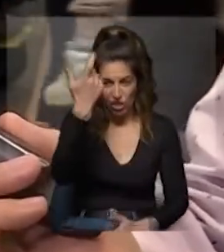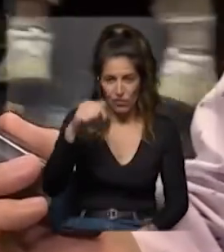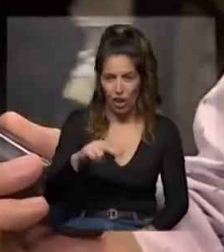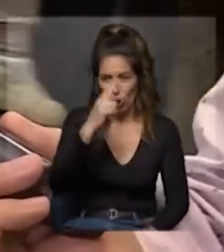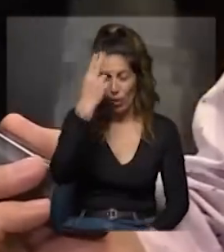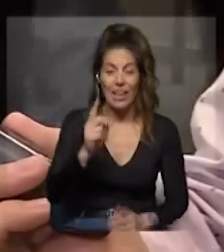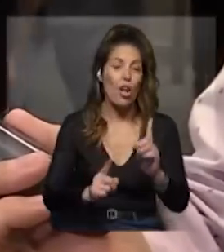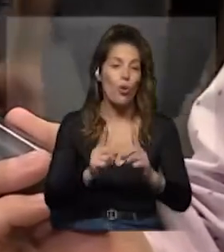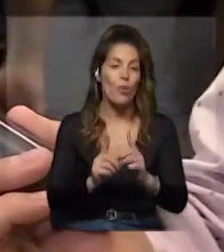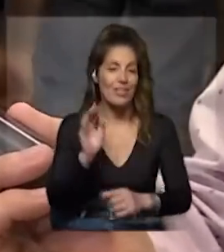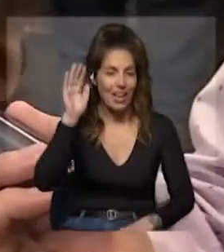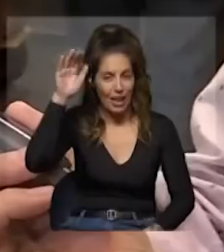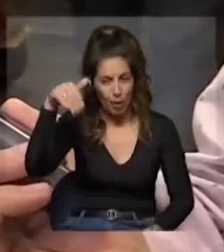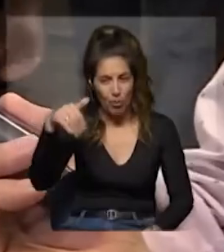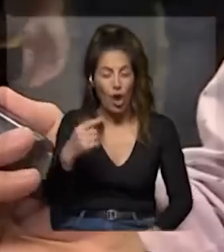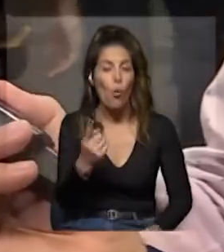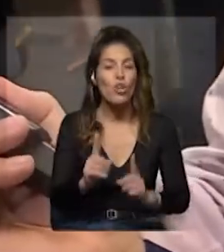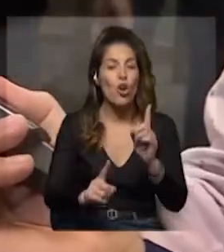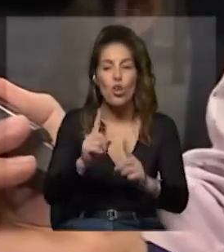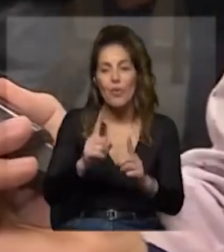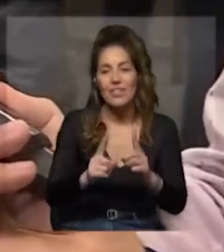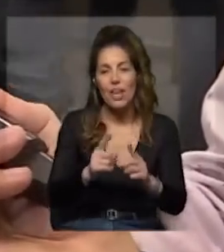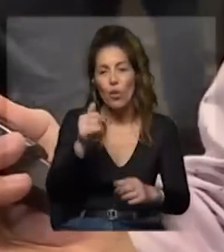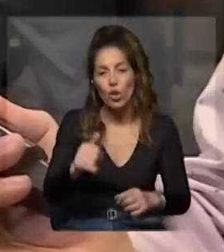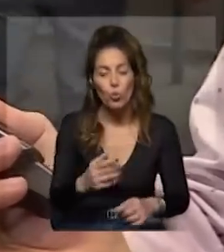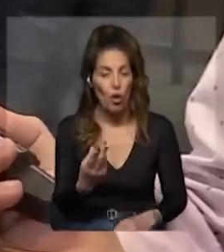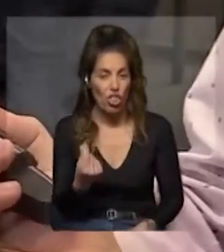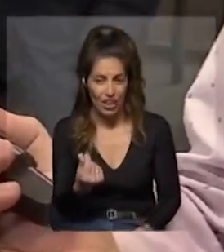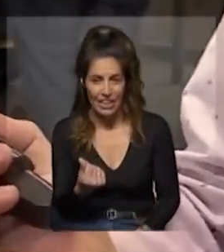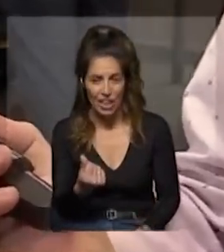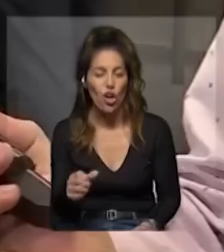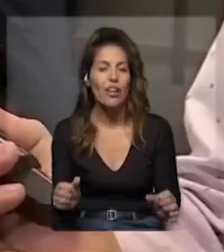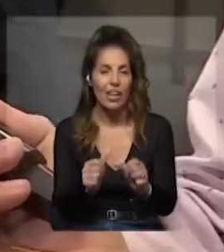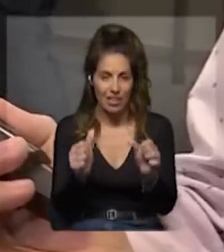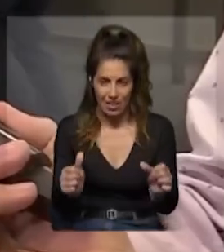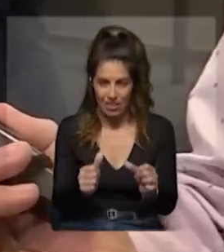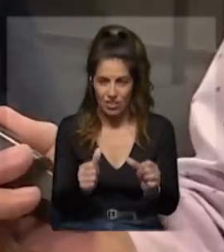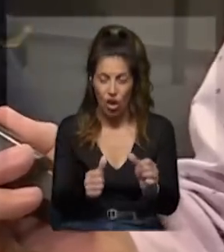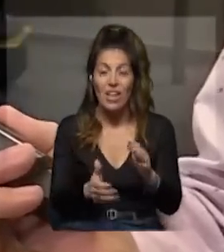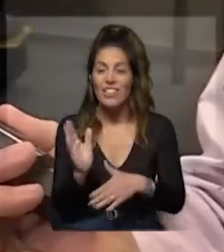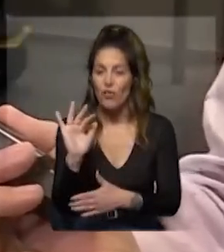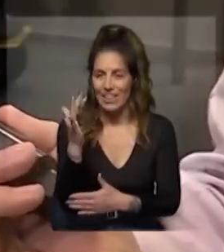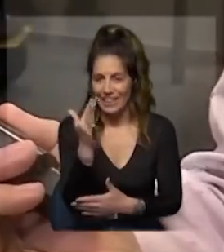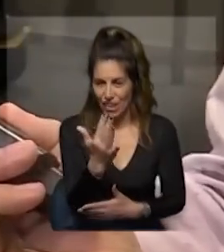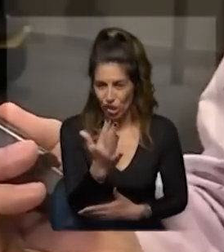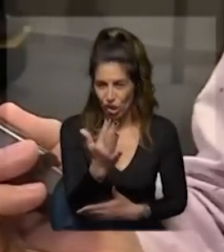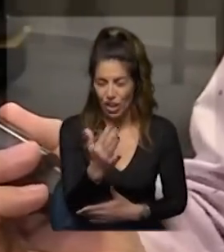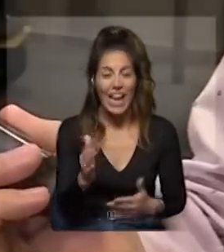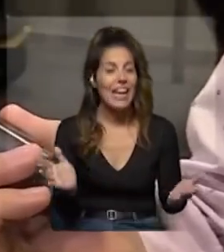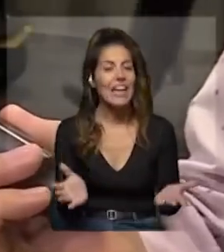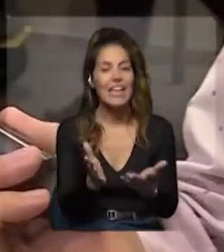en la universidad de la República una universidad que cuando tuvo recursos Qué hizo se fue al interior y